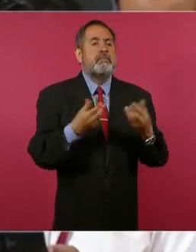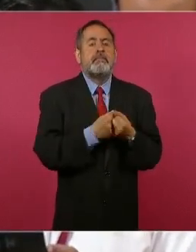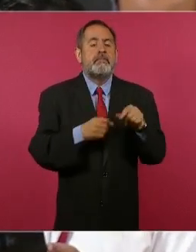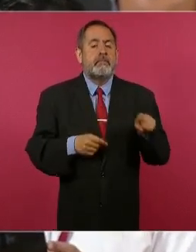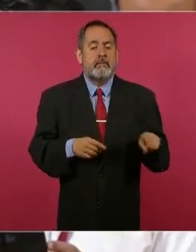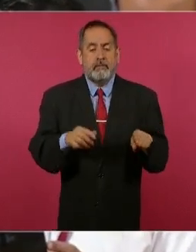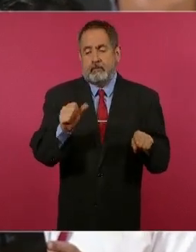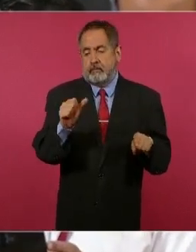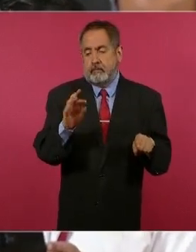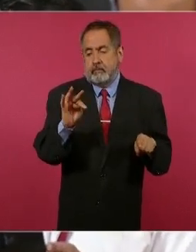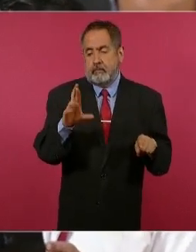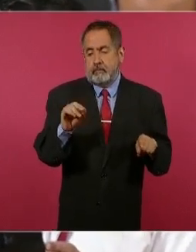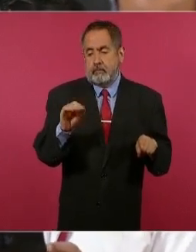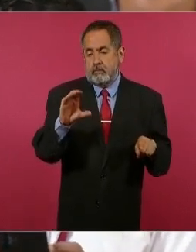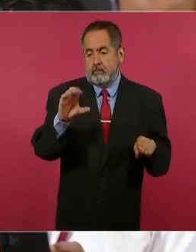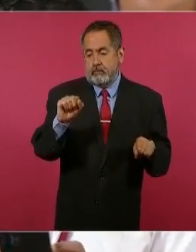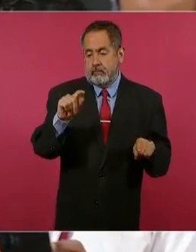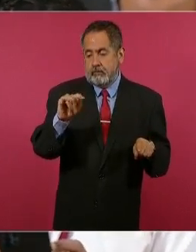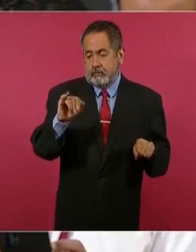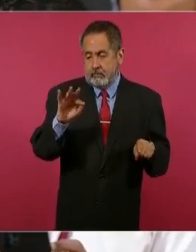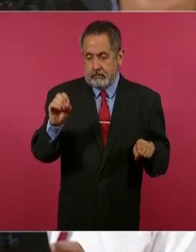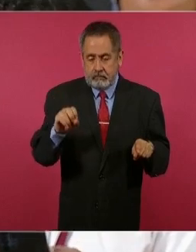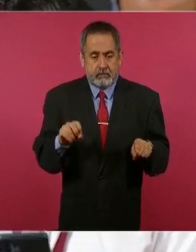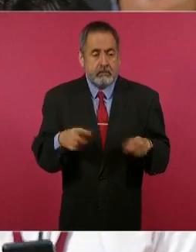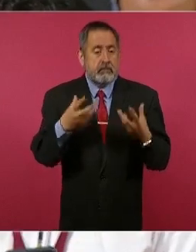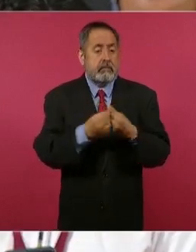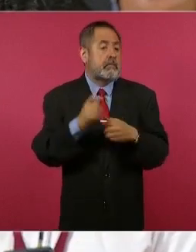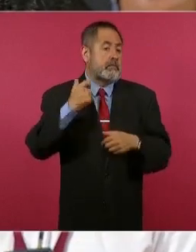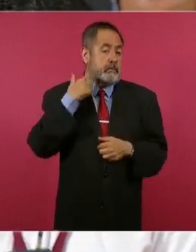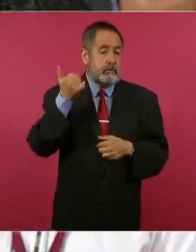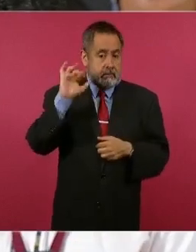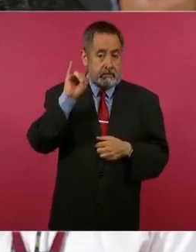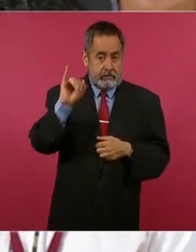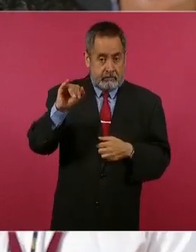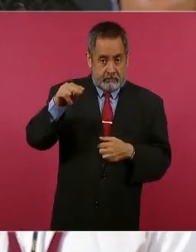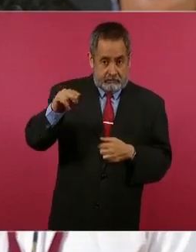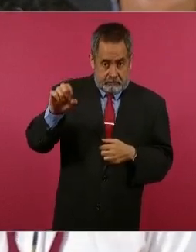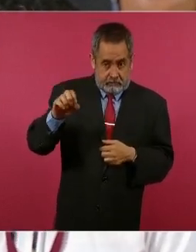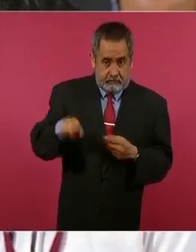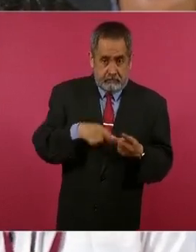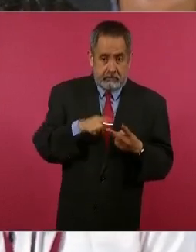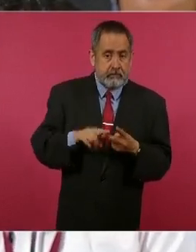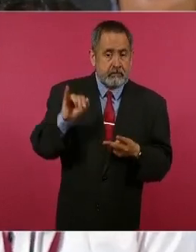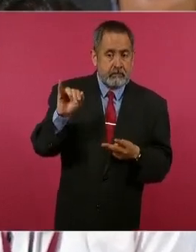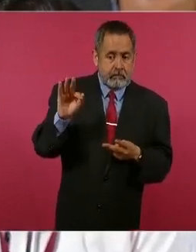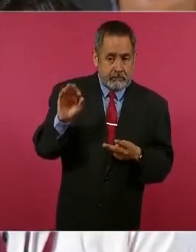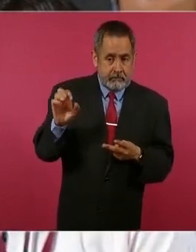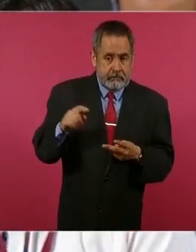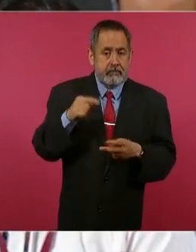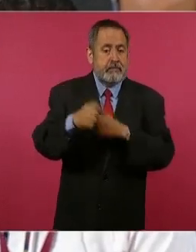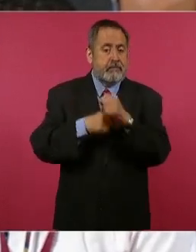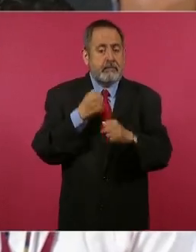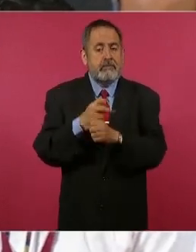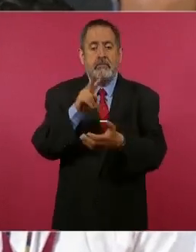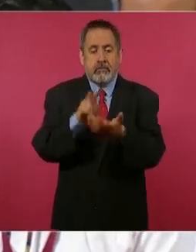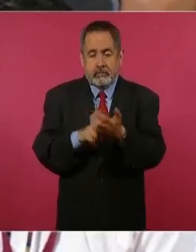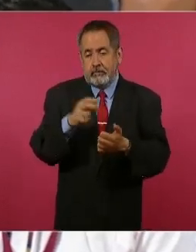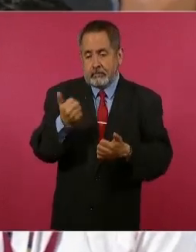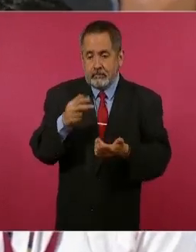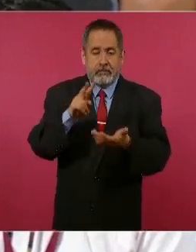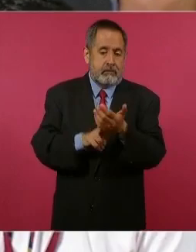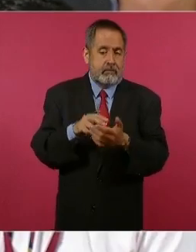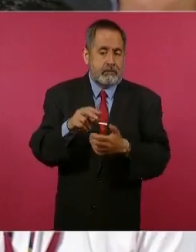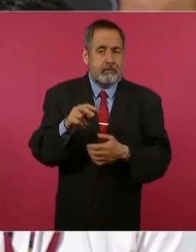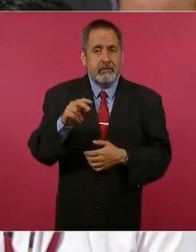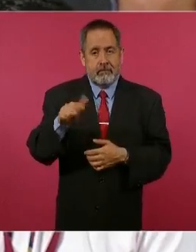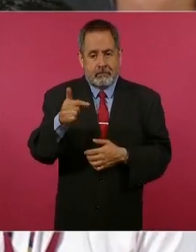facción es Arturo Castillo quien estuvo en el INE y en el IFE durante los fraudes de 2006 y 2012